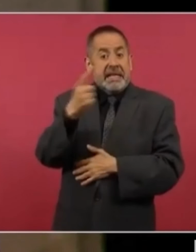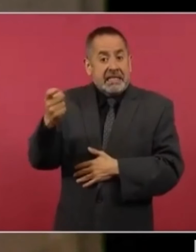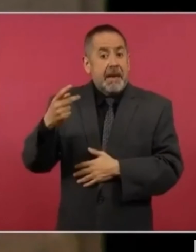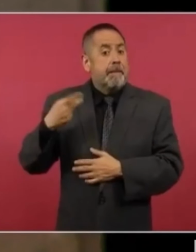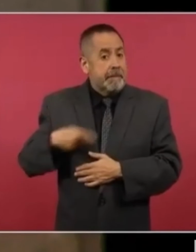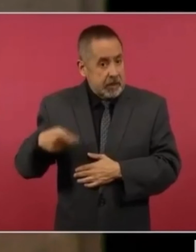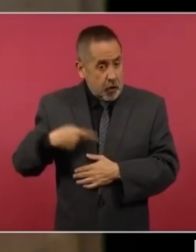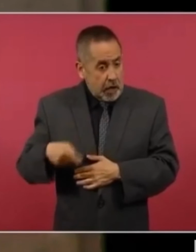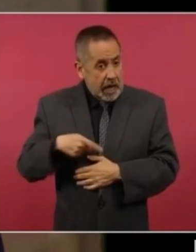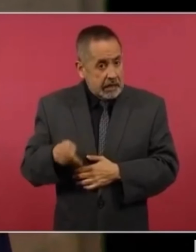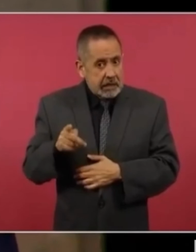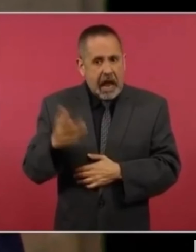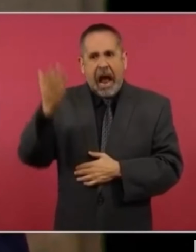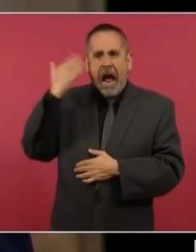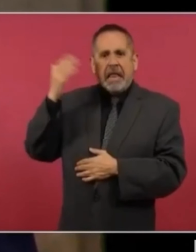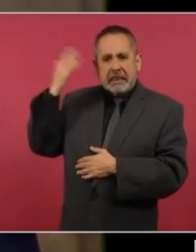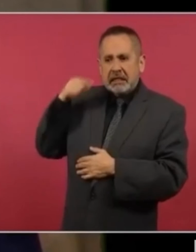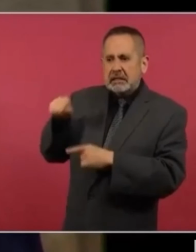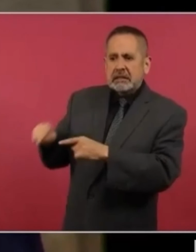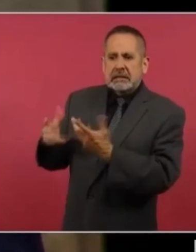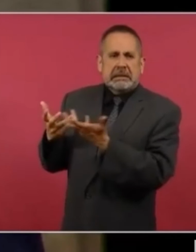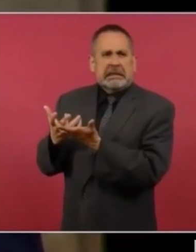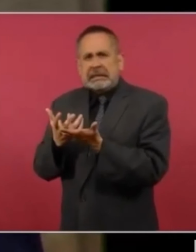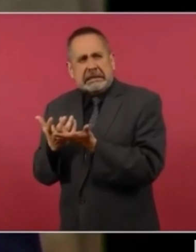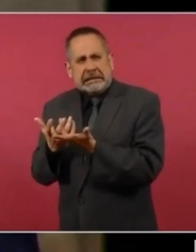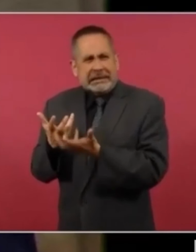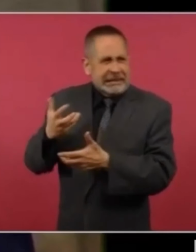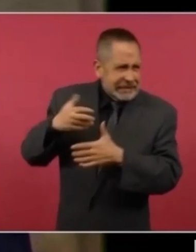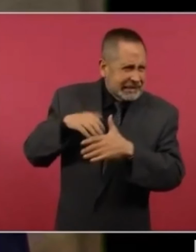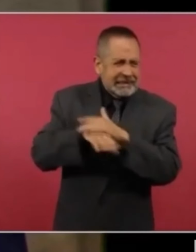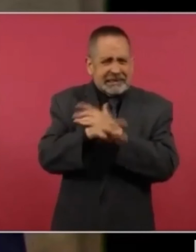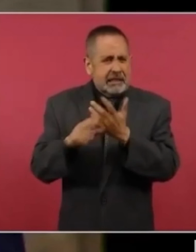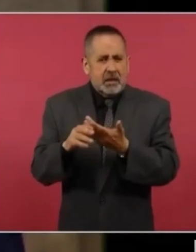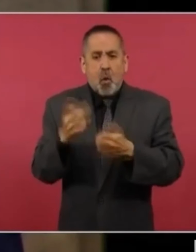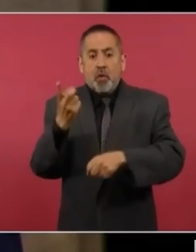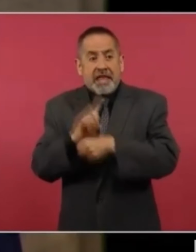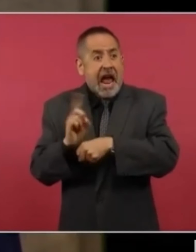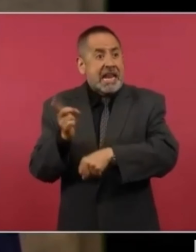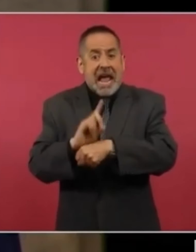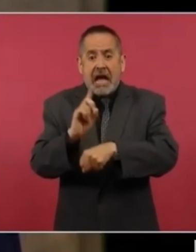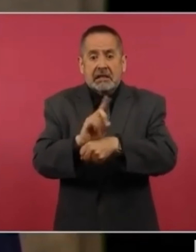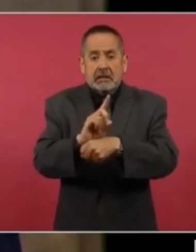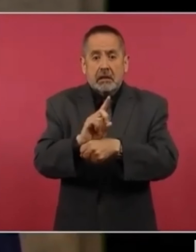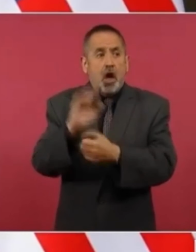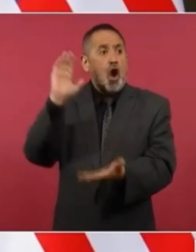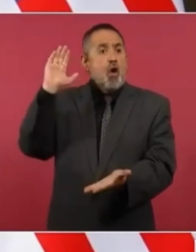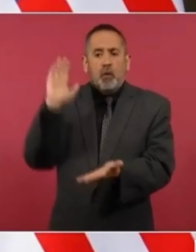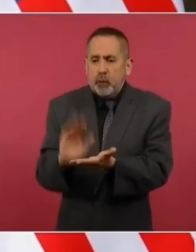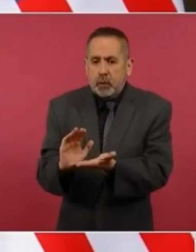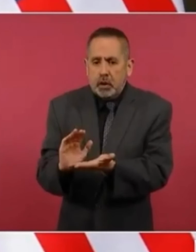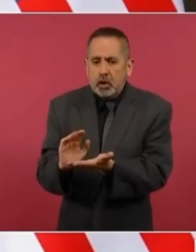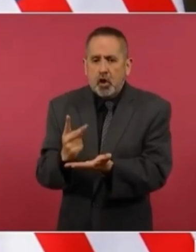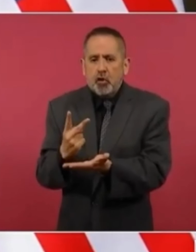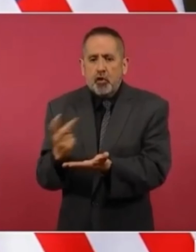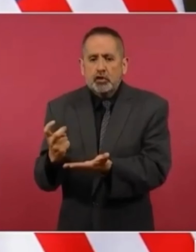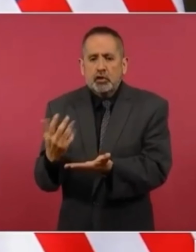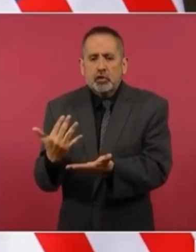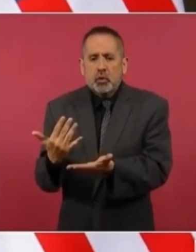personas trataban de entrar al día y esto ha bajado a 250 por